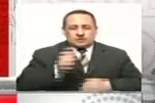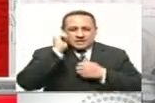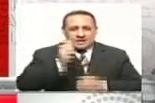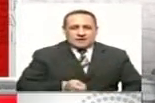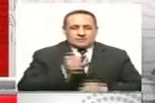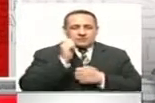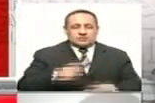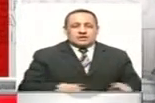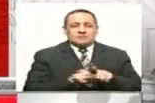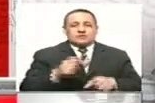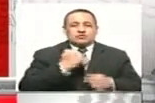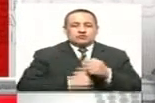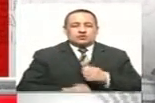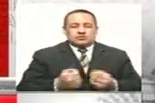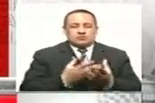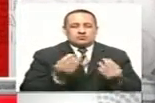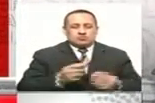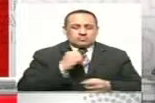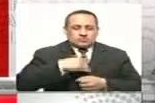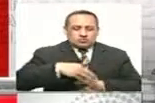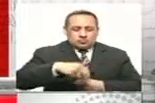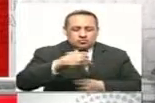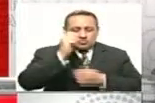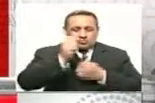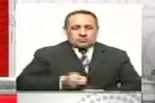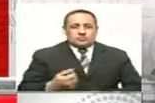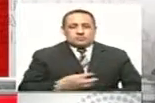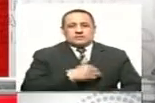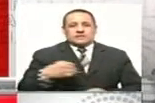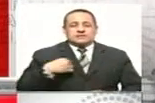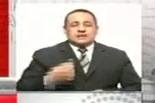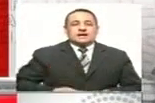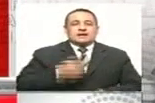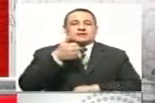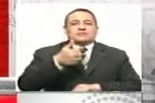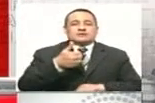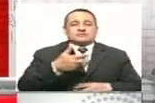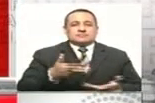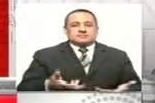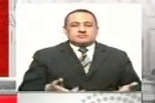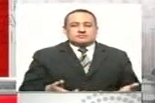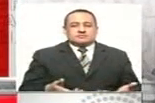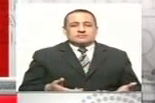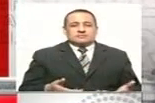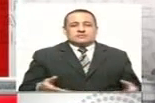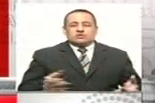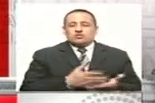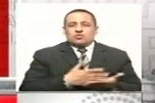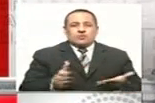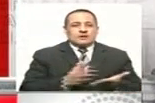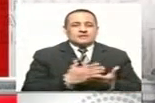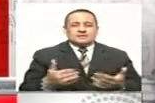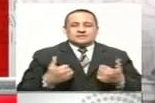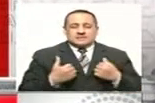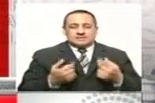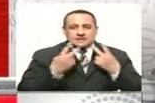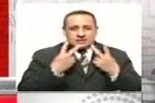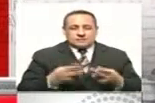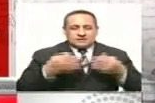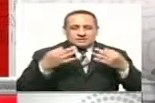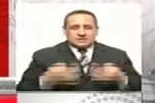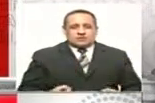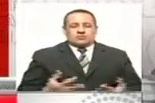campesinos, los hijos de los agricultores, señora presidenta del Consejo de Ministros, no han tenido una